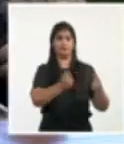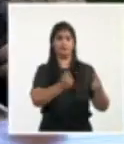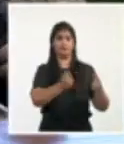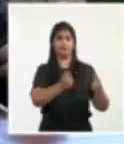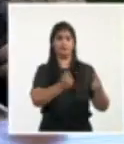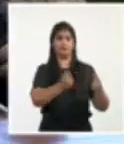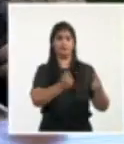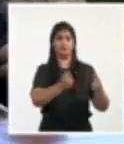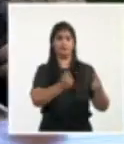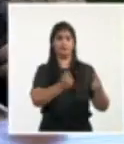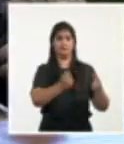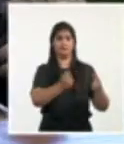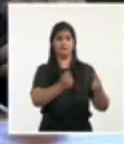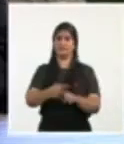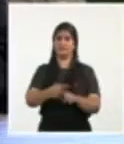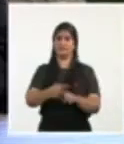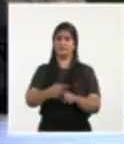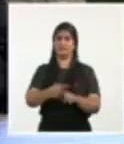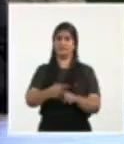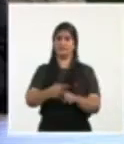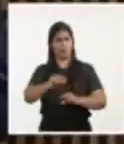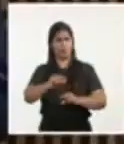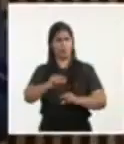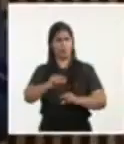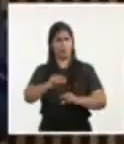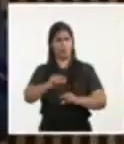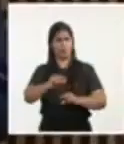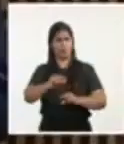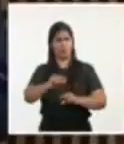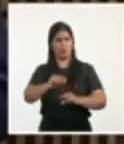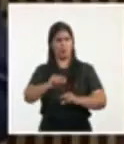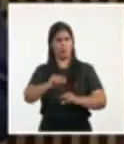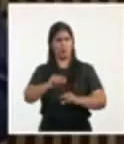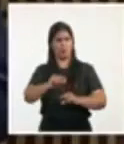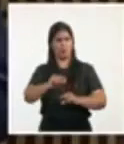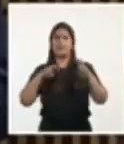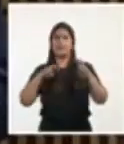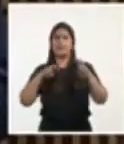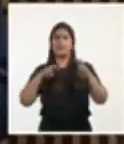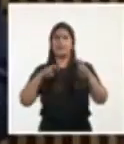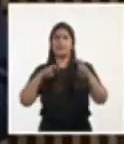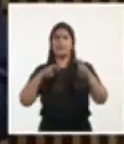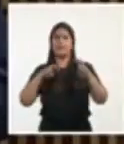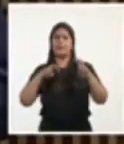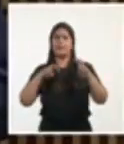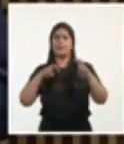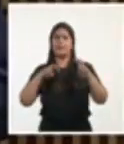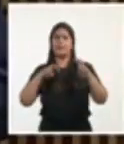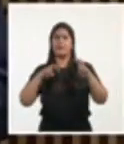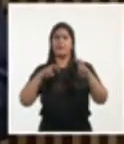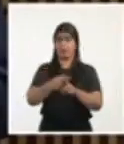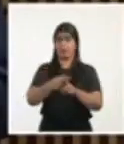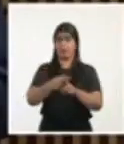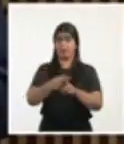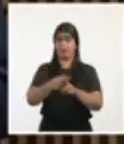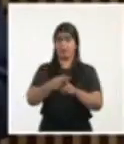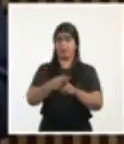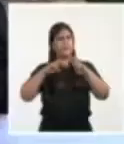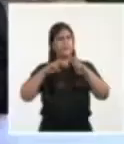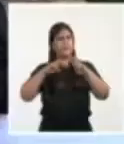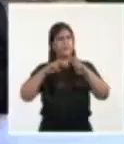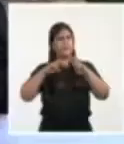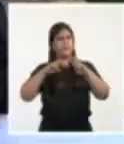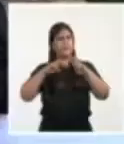un seguimiento, porque había algunas cuestiones que nos llamaban la atención y efectivamente al hacer las pruebas correspondientes